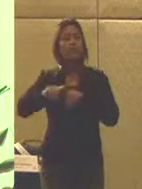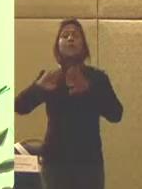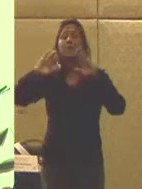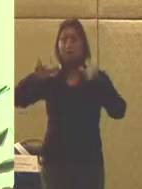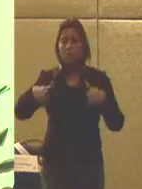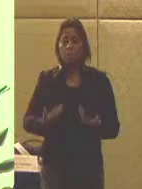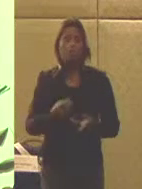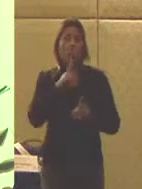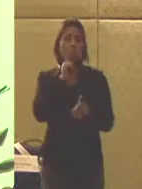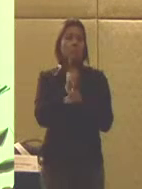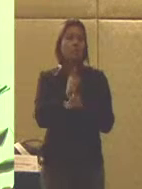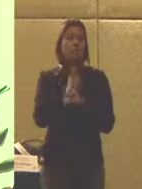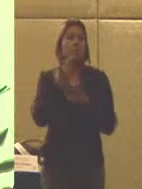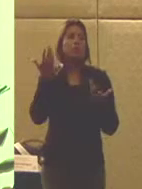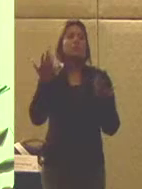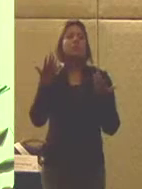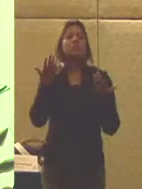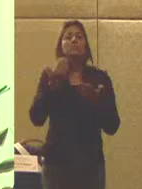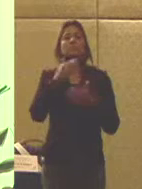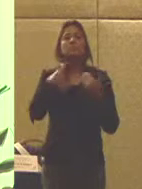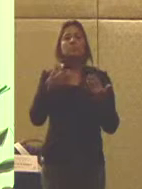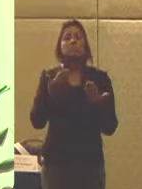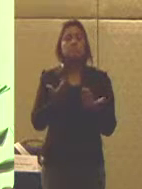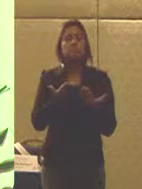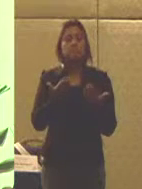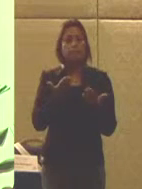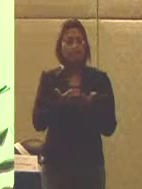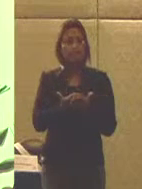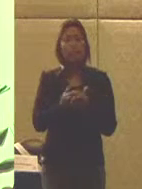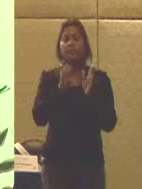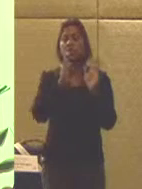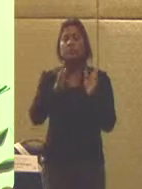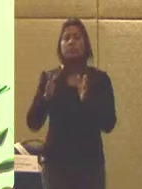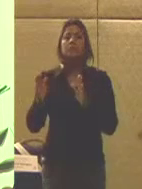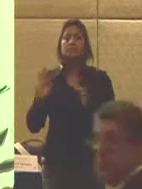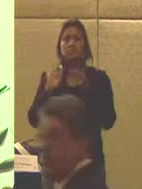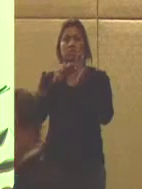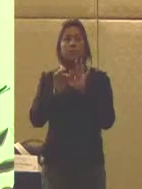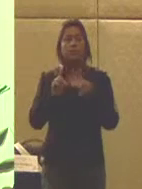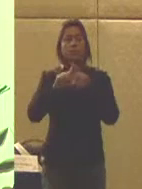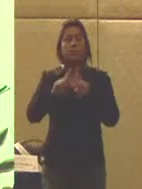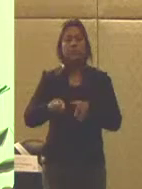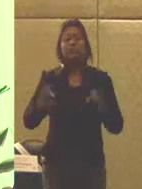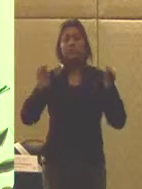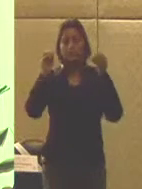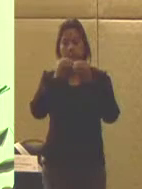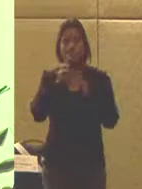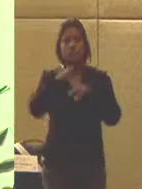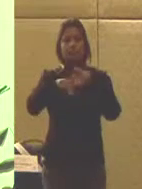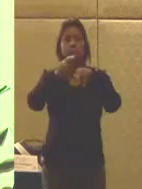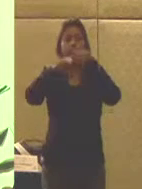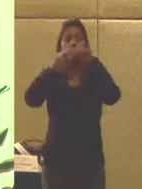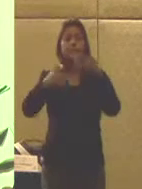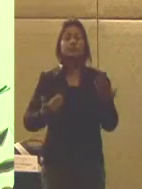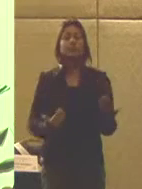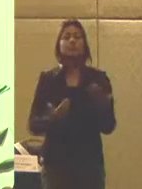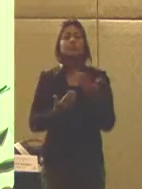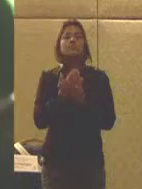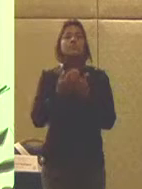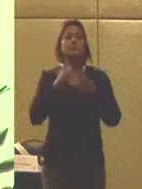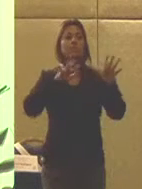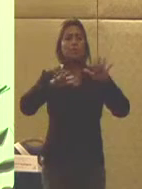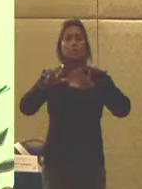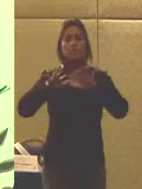los avances en el marco de acción de GIOGO del componente de reconstrucción y recuperación, en coordinación con